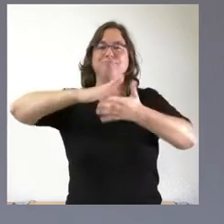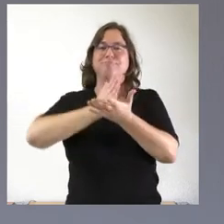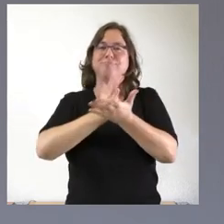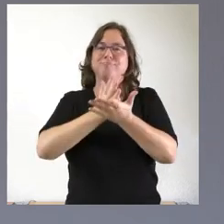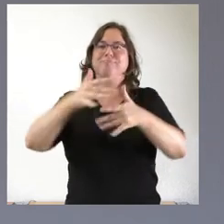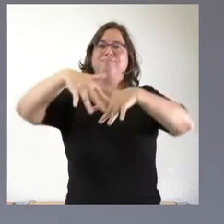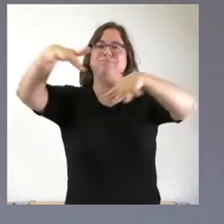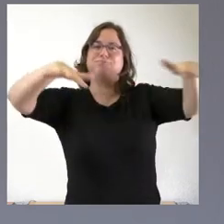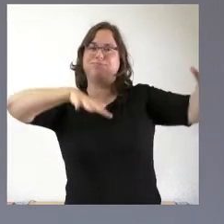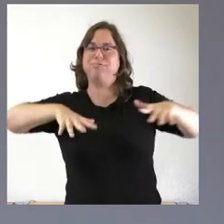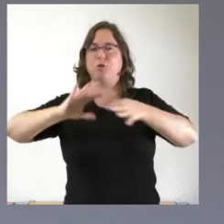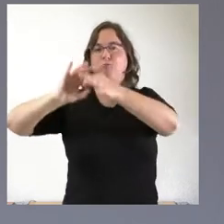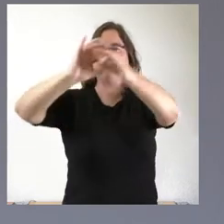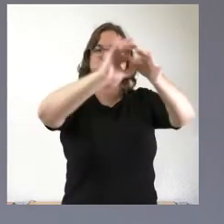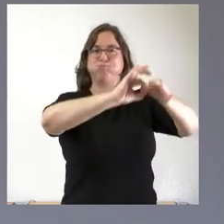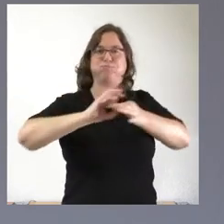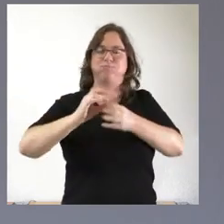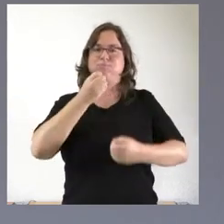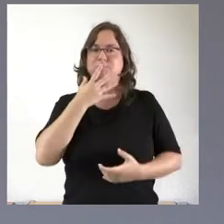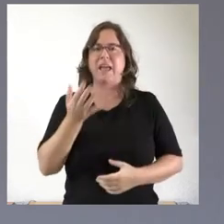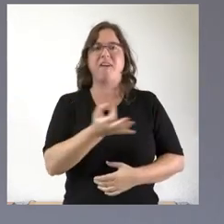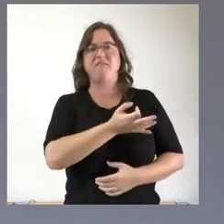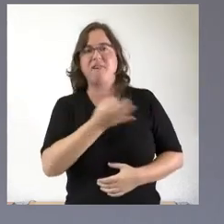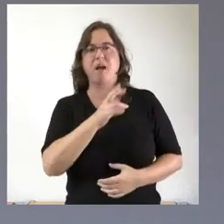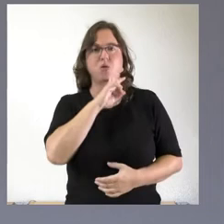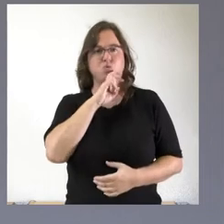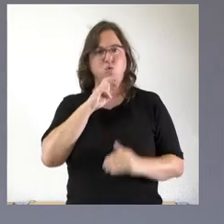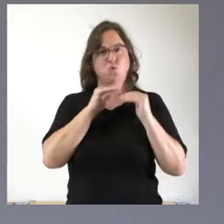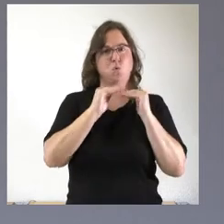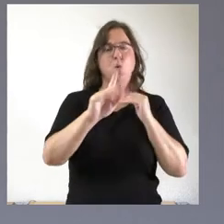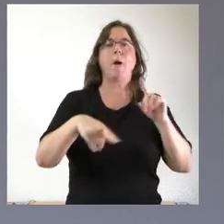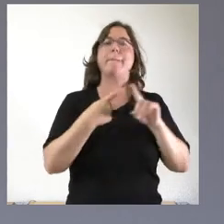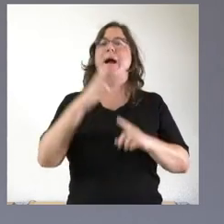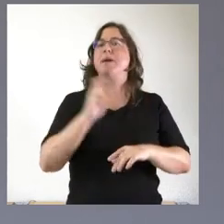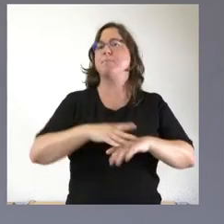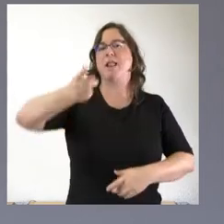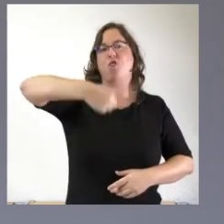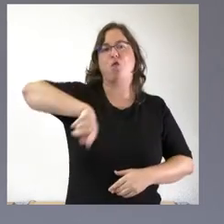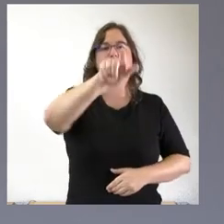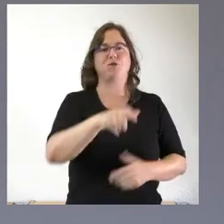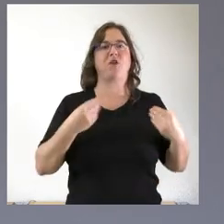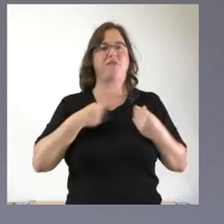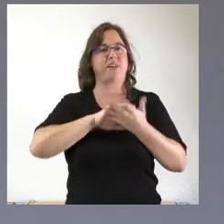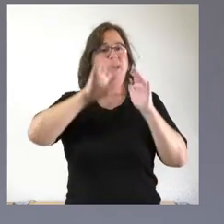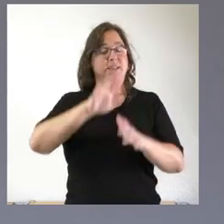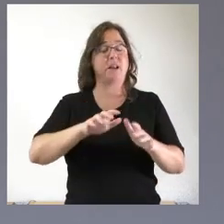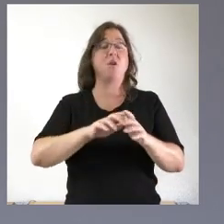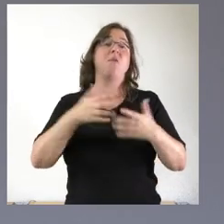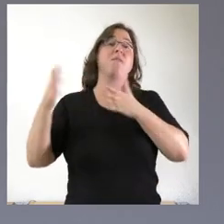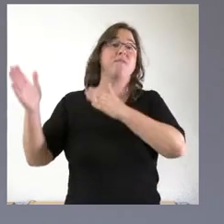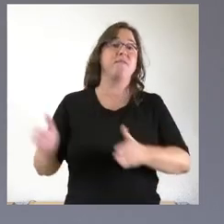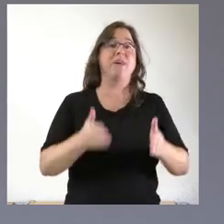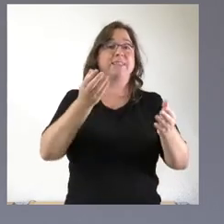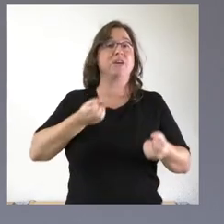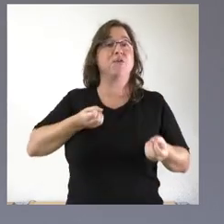que sea eficaz, que sea eficiente y que llegue a todos los ciudadanos de nuestro territorio. La fase de información pública, en esta